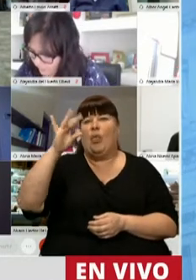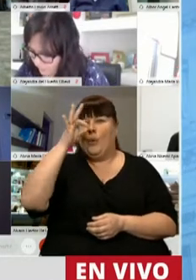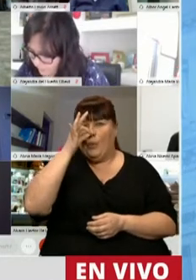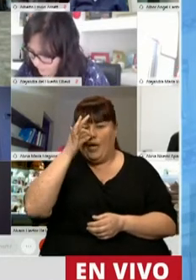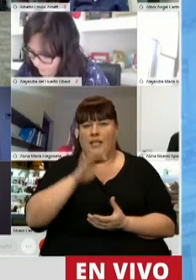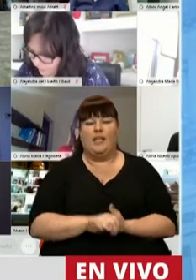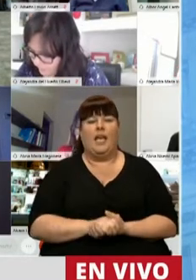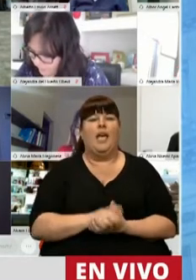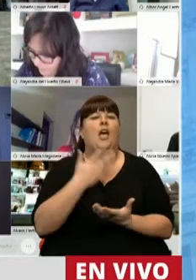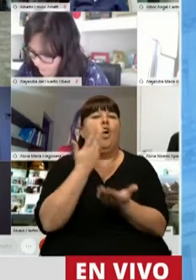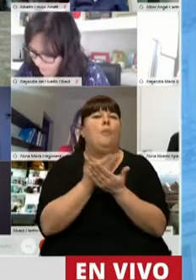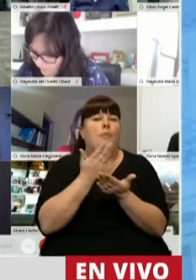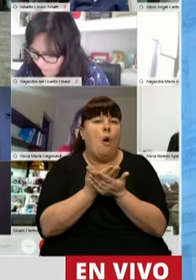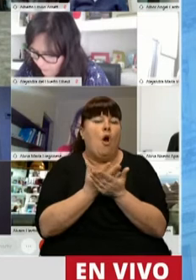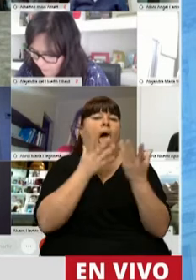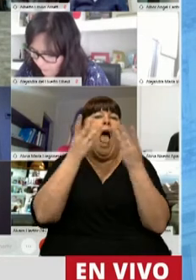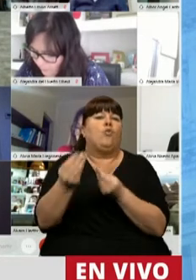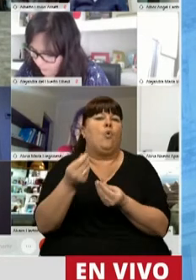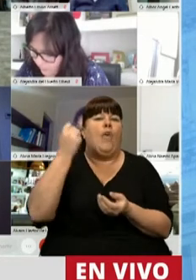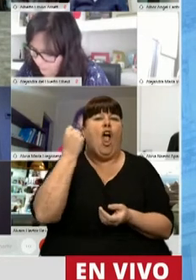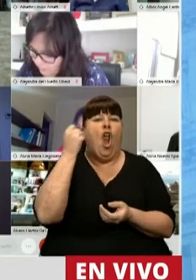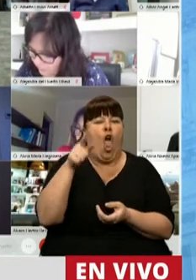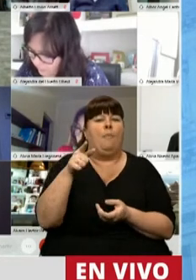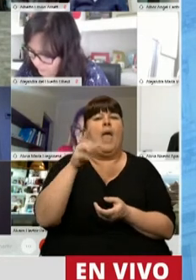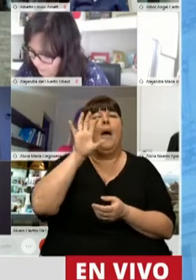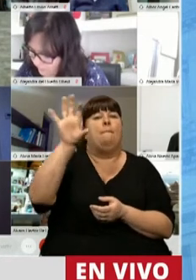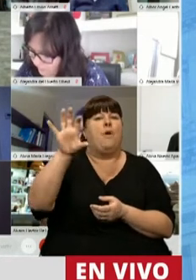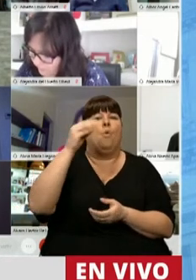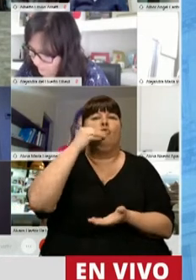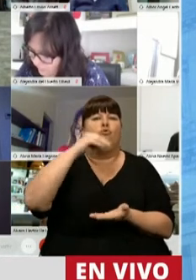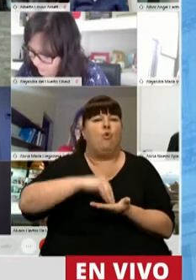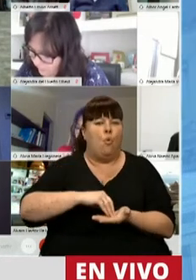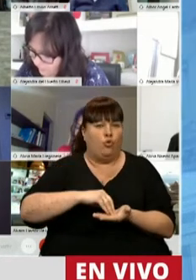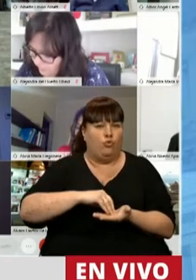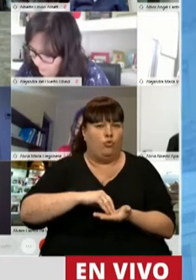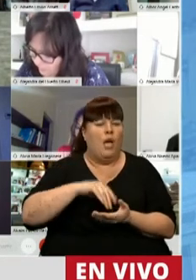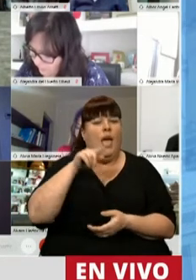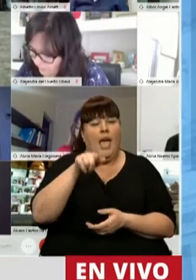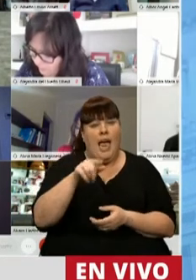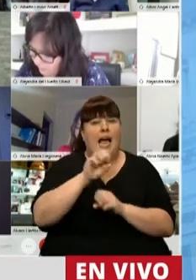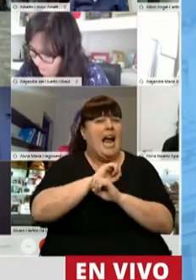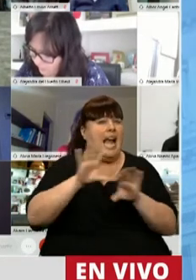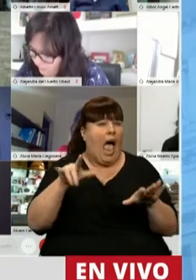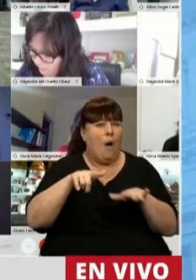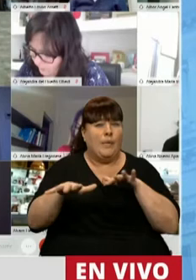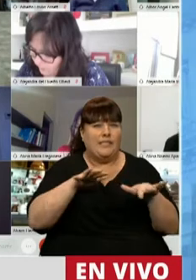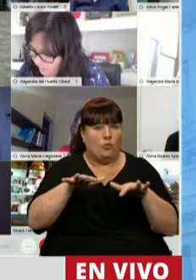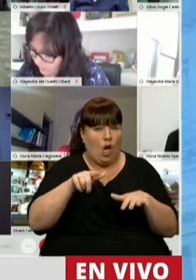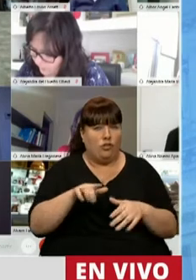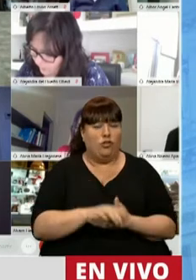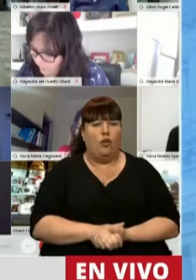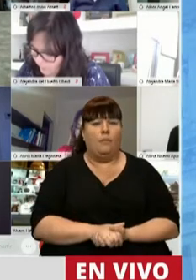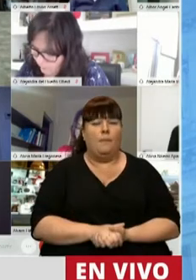2670D20 y propone un auxilio financiero nacional a la provincia del Chubut. Eso ante la gravísima